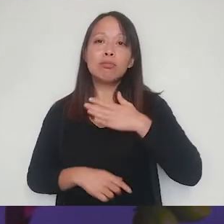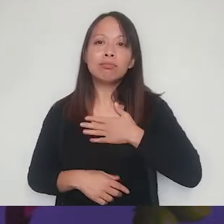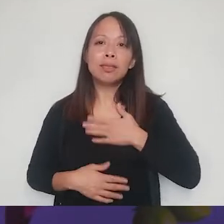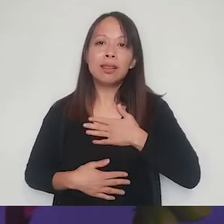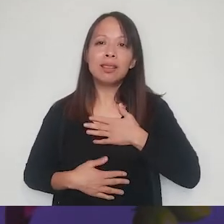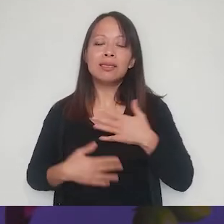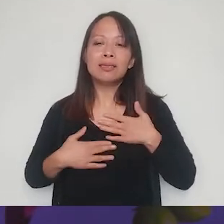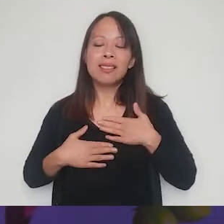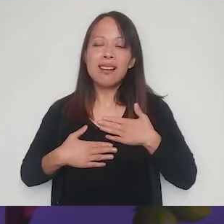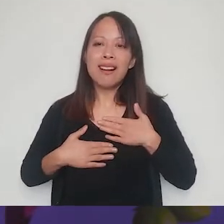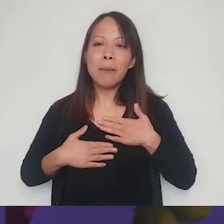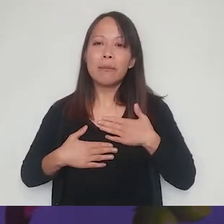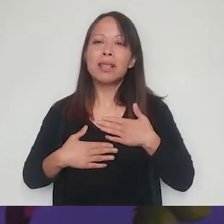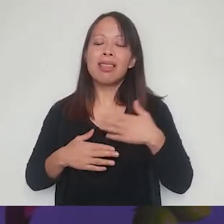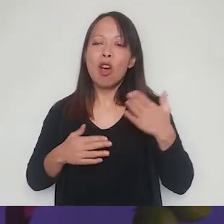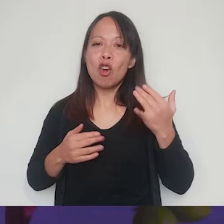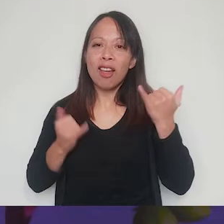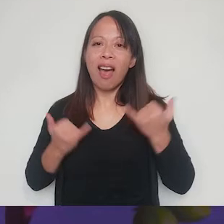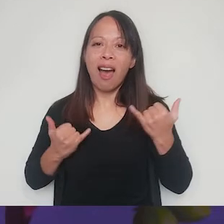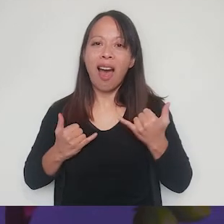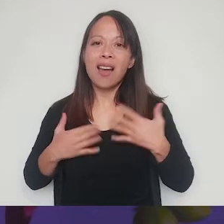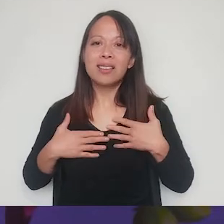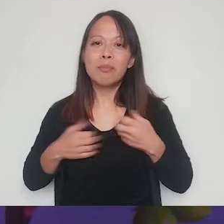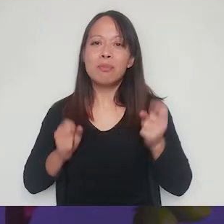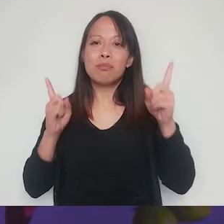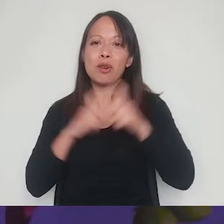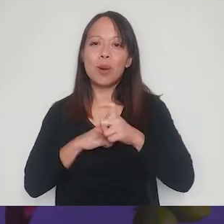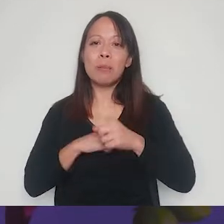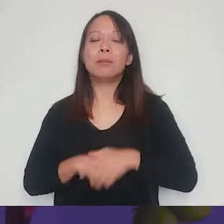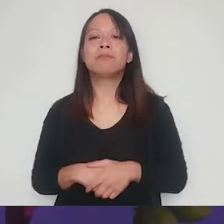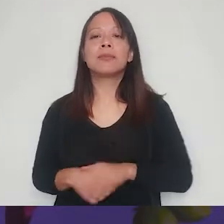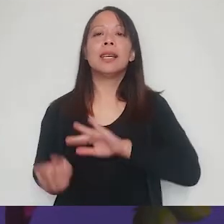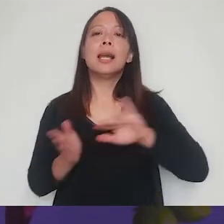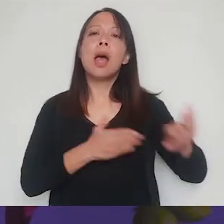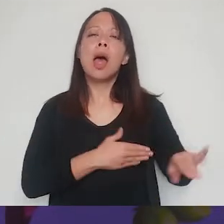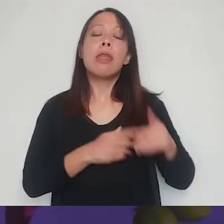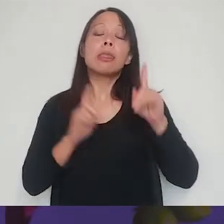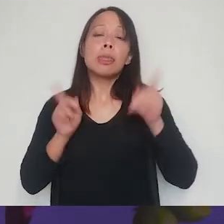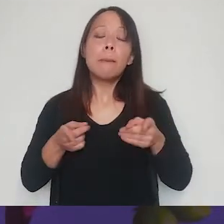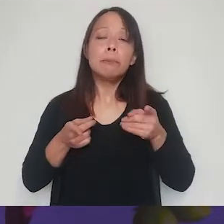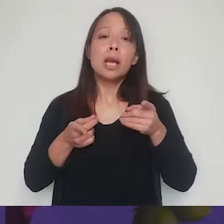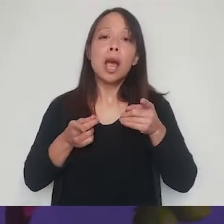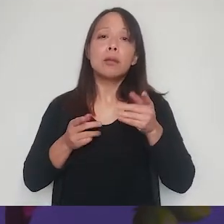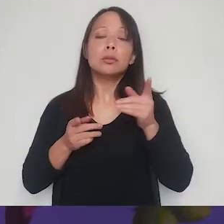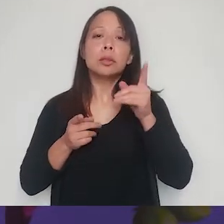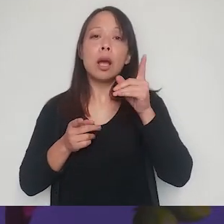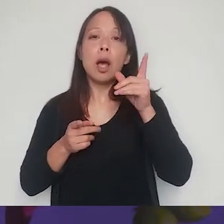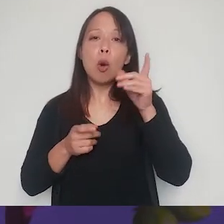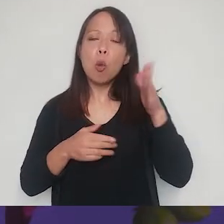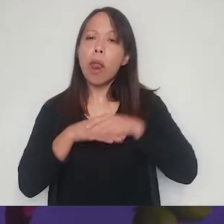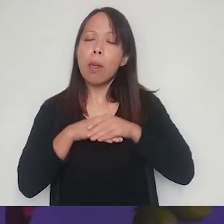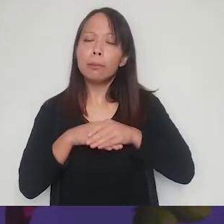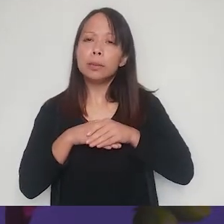Esto fue así hasta que mi colega Adrian Kreiner, del laboratorio de Cold Spring Harbor en Nueva York, en Estados Unidos, diseñó